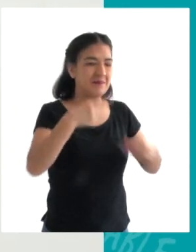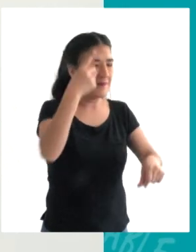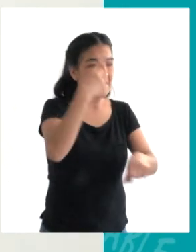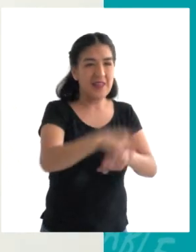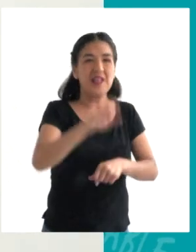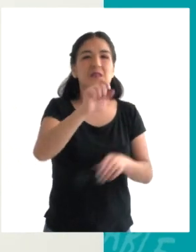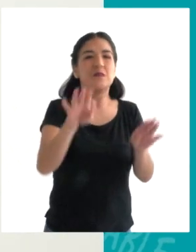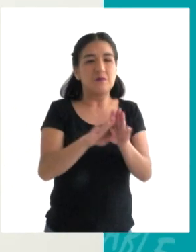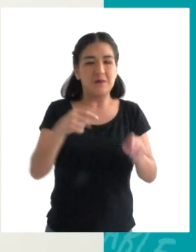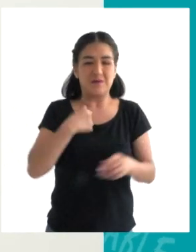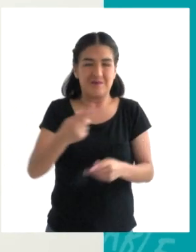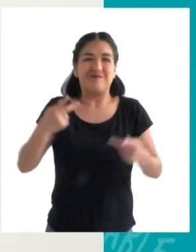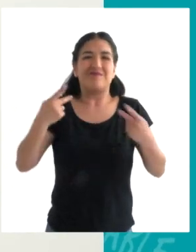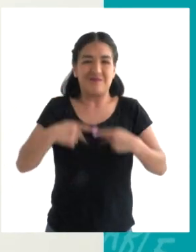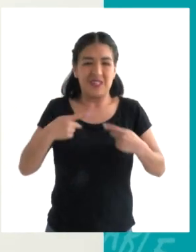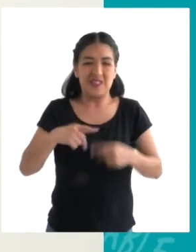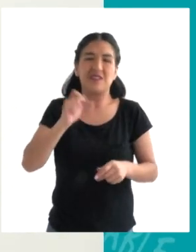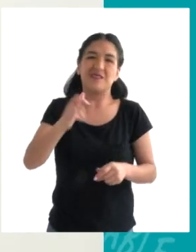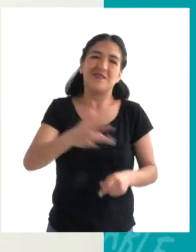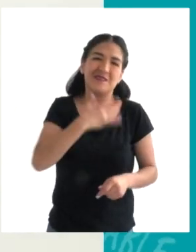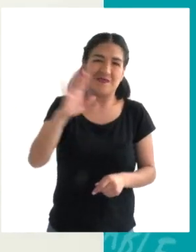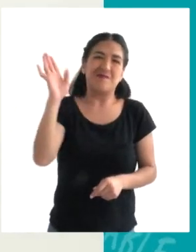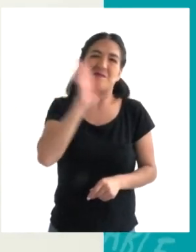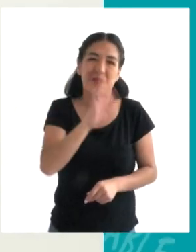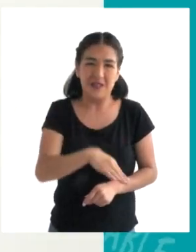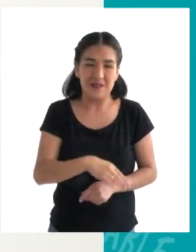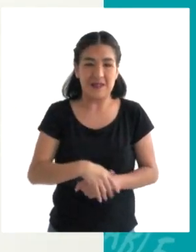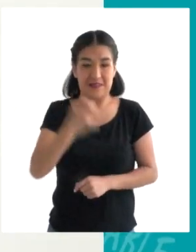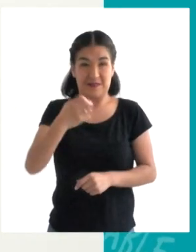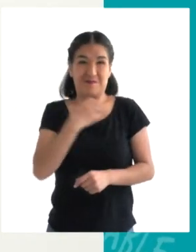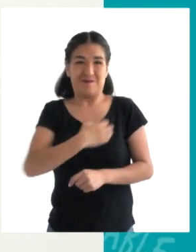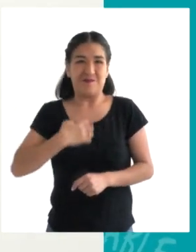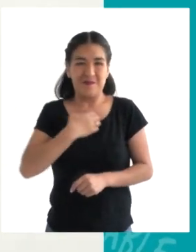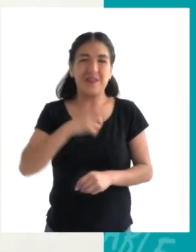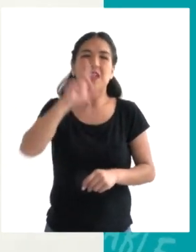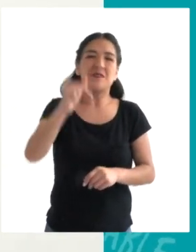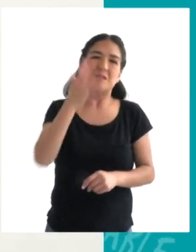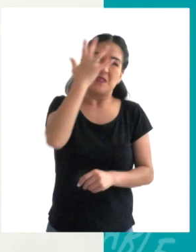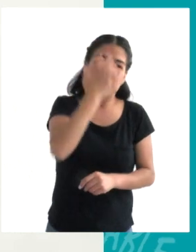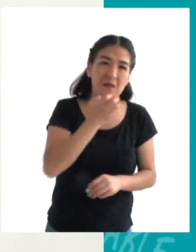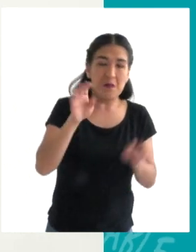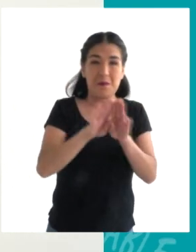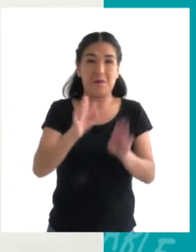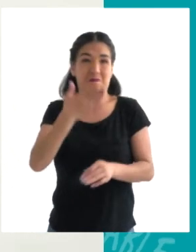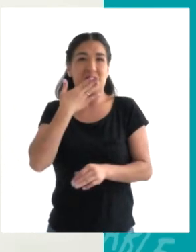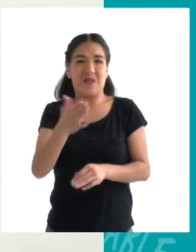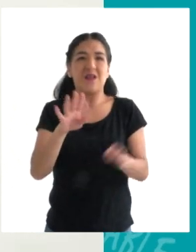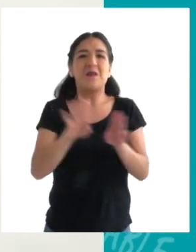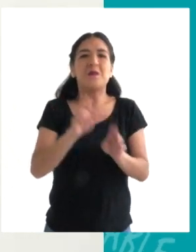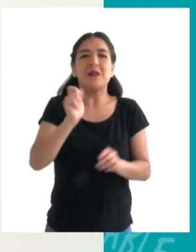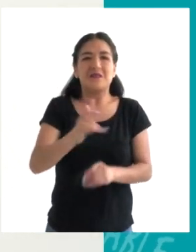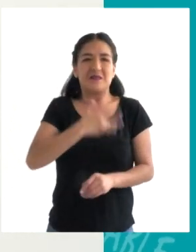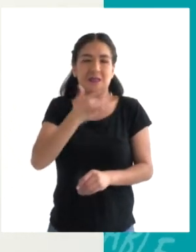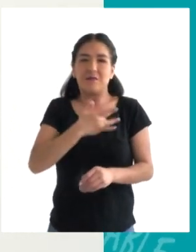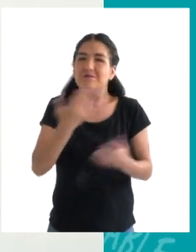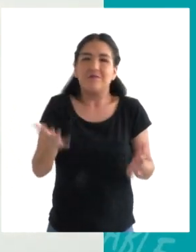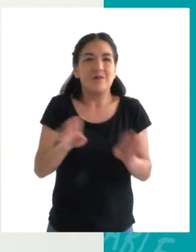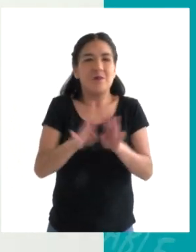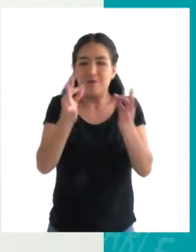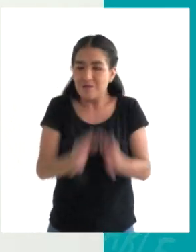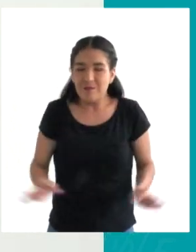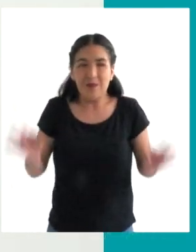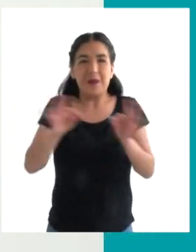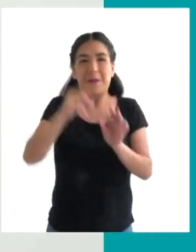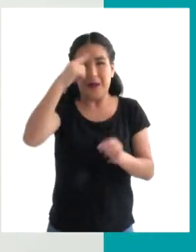puso a nosotros en una situación desventajosa. Las emociones desagradables no son malas ni son tus enemigas, son una herramienta para